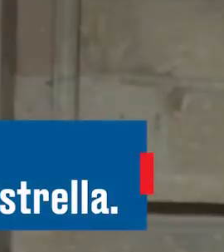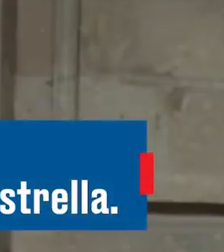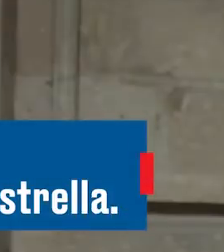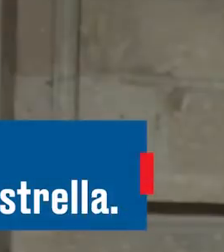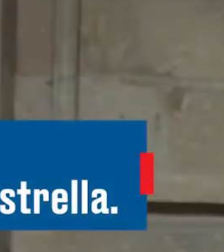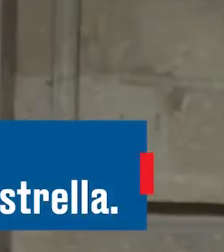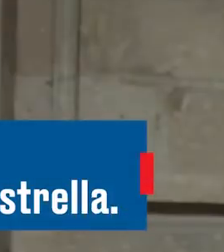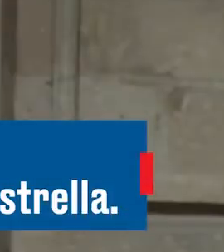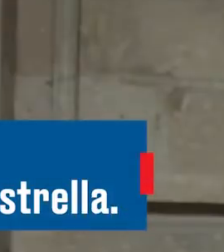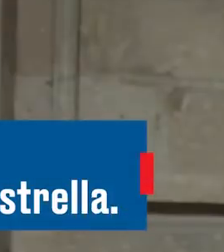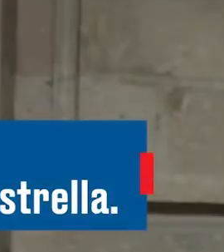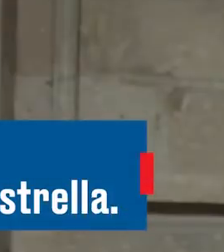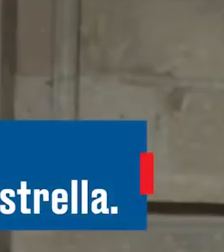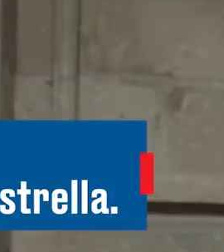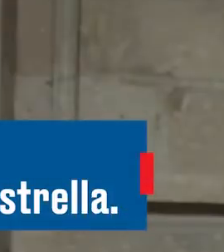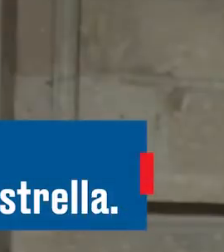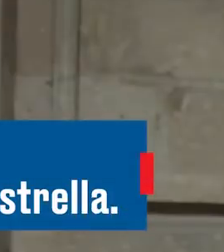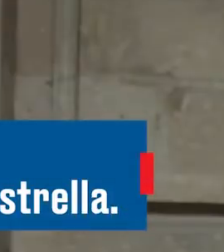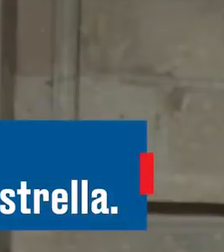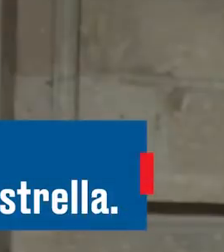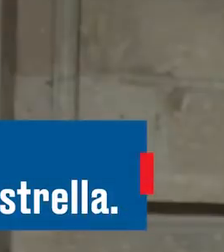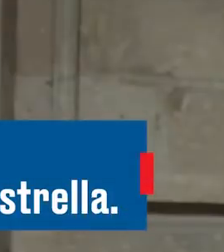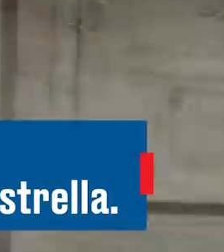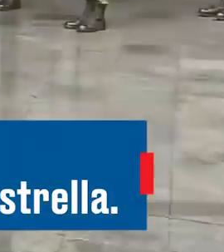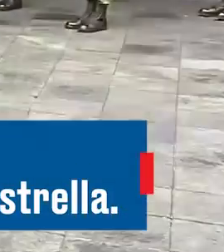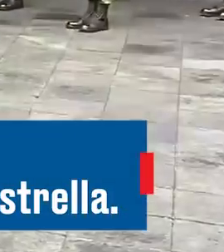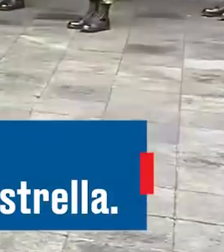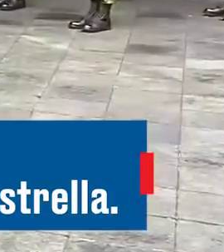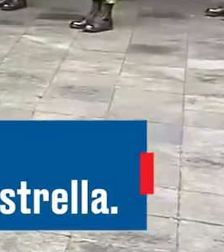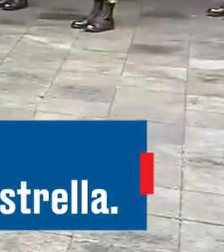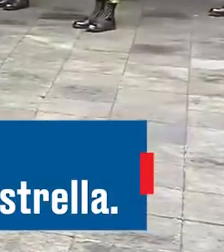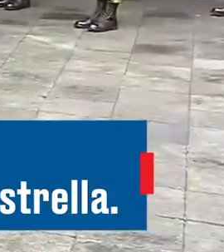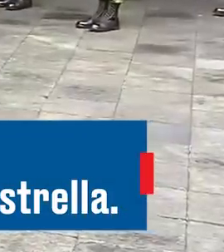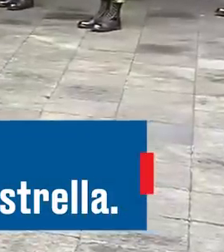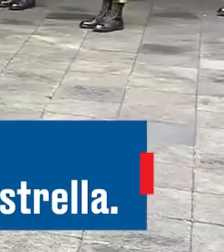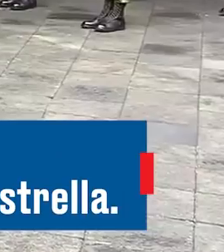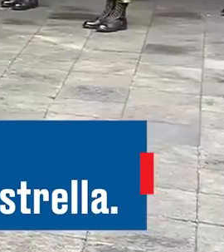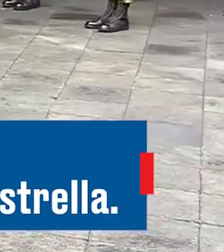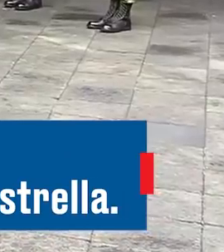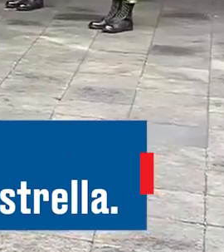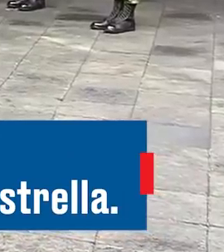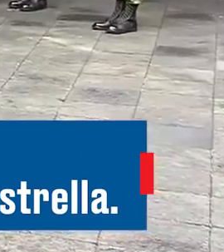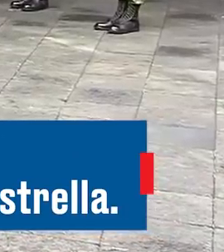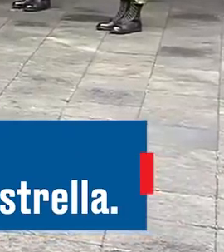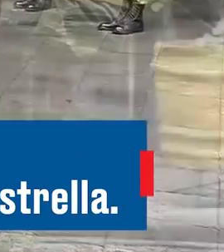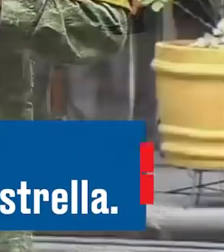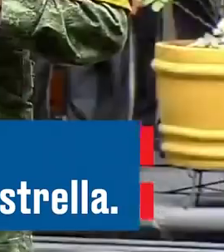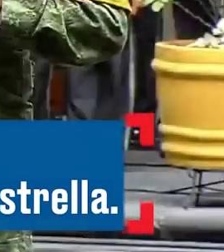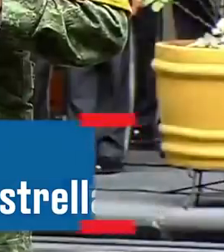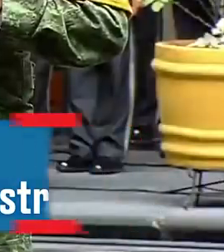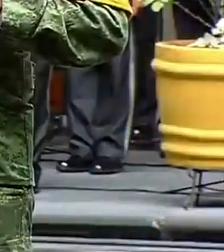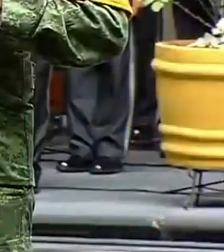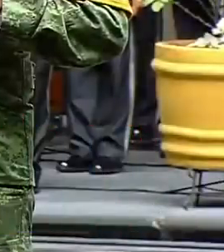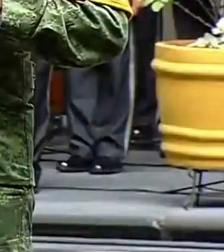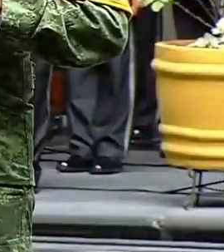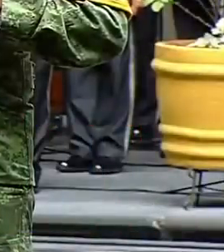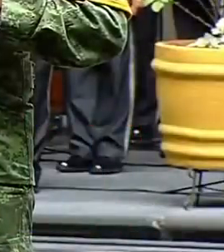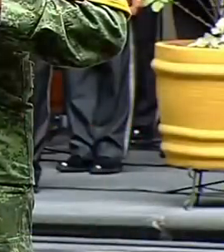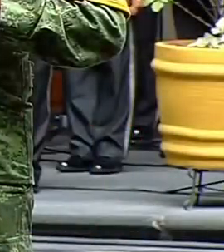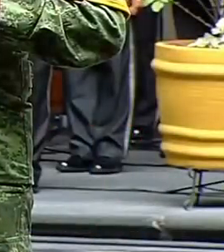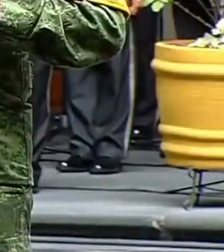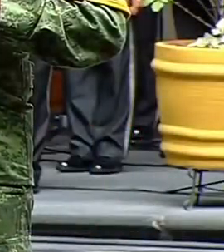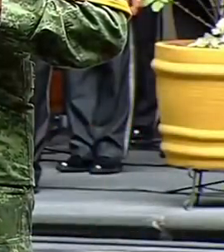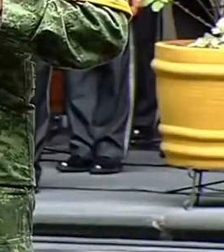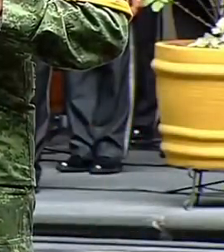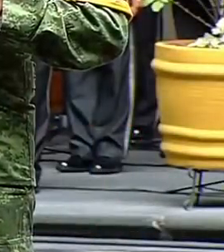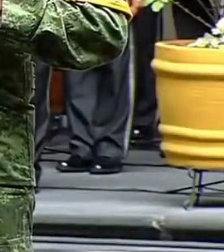López Obrador advirtió a los conservadores durante el informe por el 3er año de su triunfo electoral que no podrán frenar los programas estrella